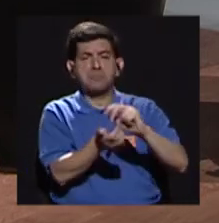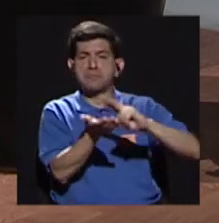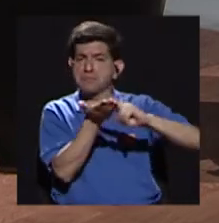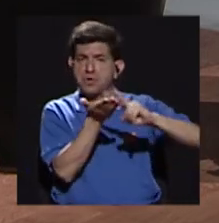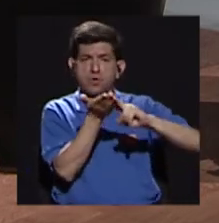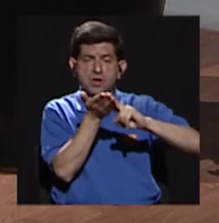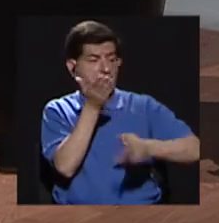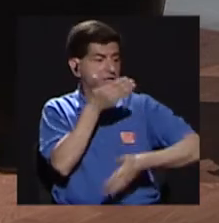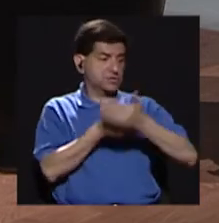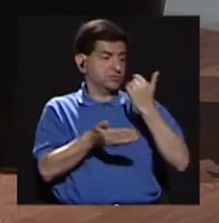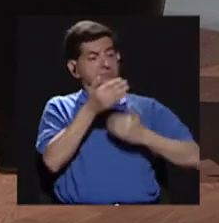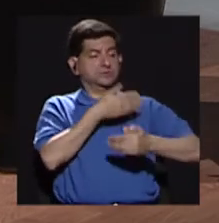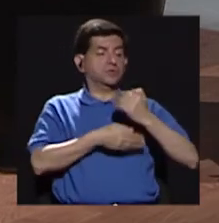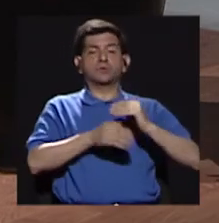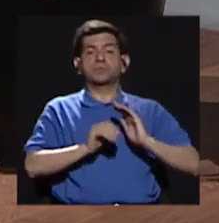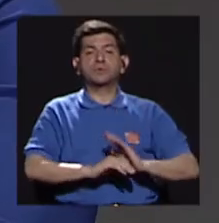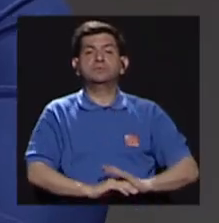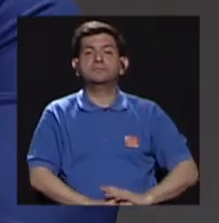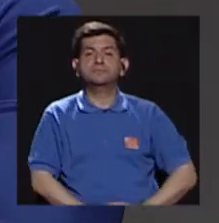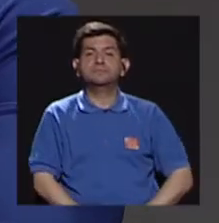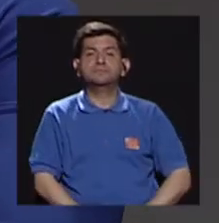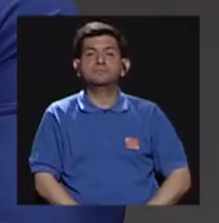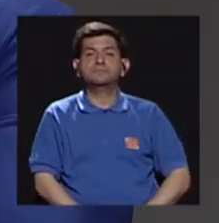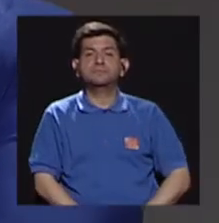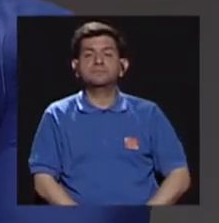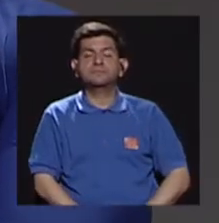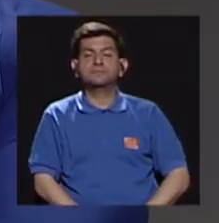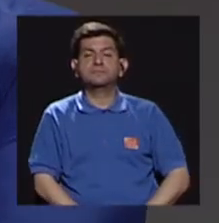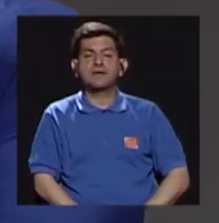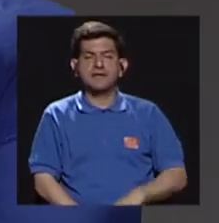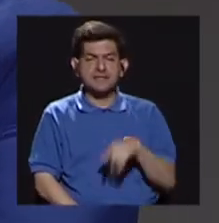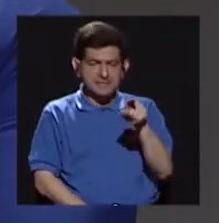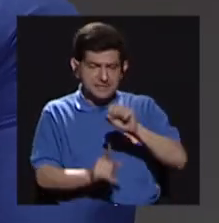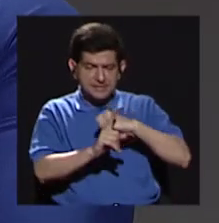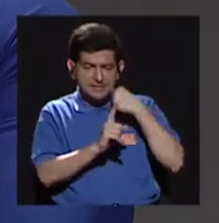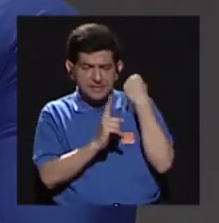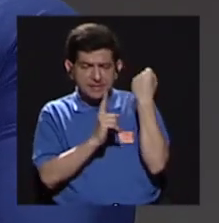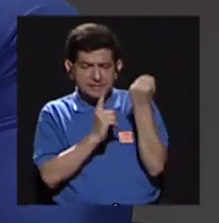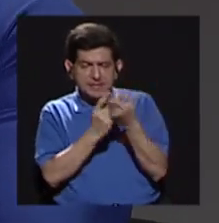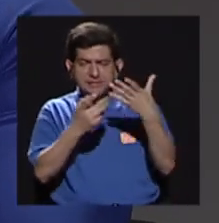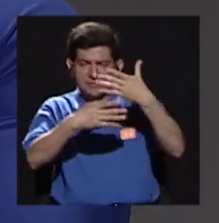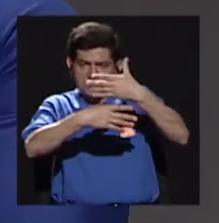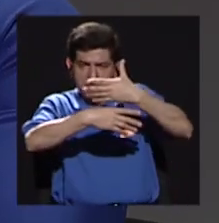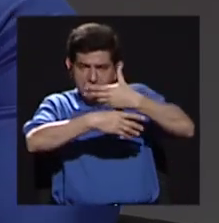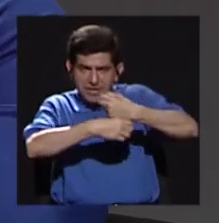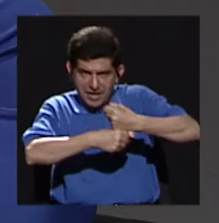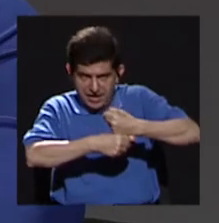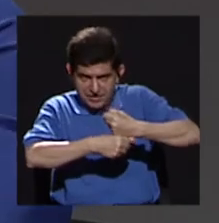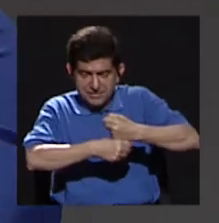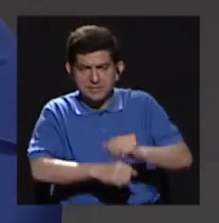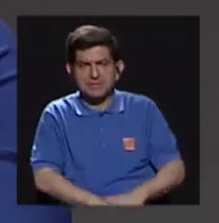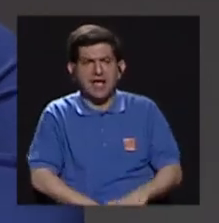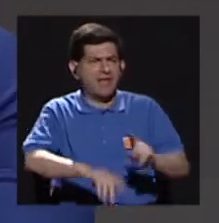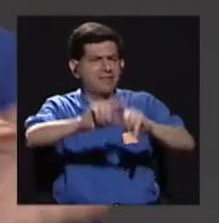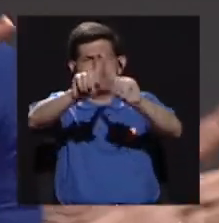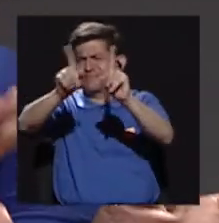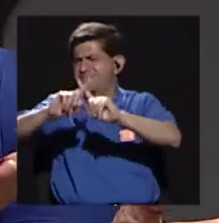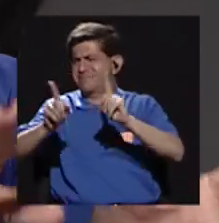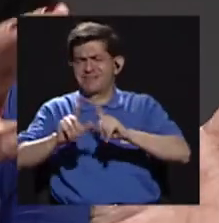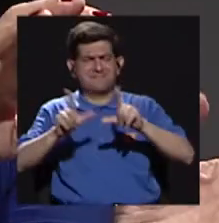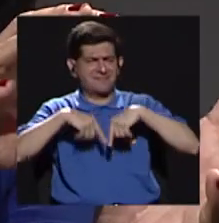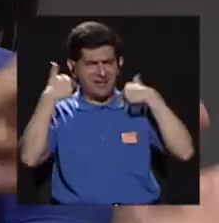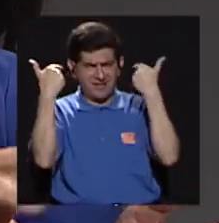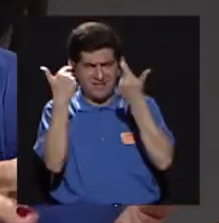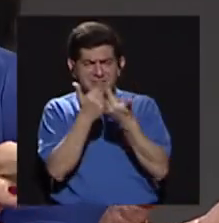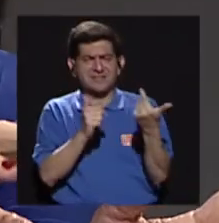tuvo que echar para atrás si esto se logra hacer con muy diversos sectores